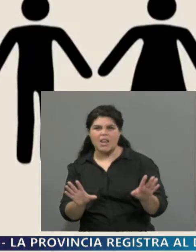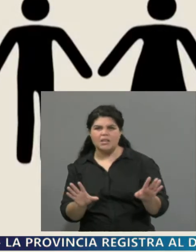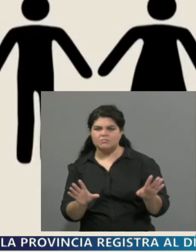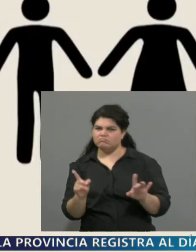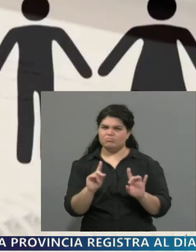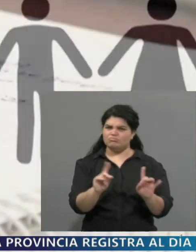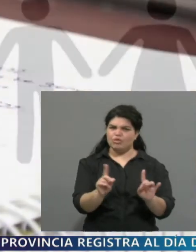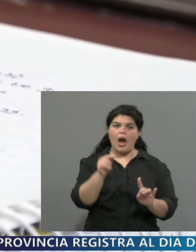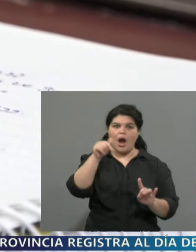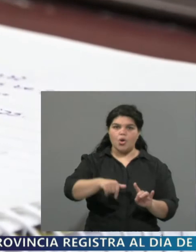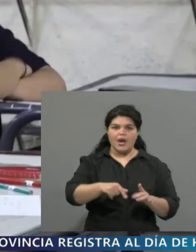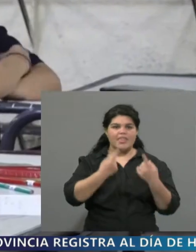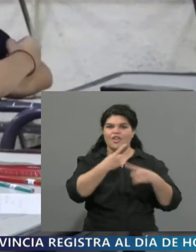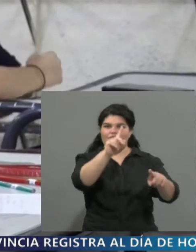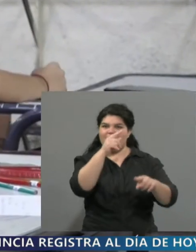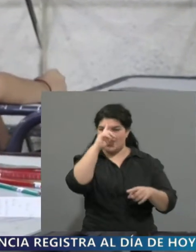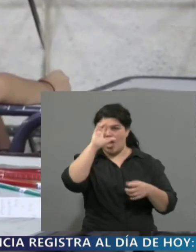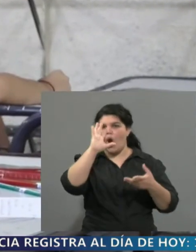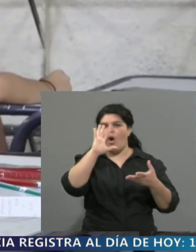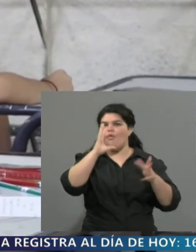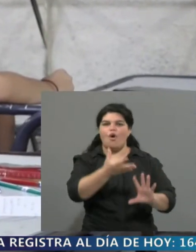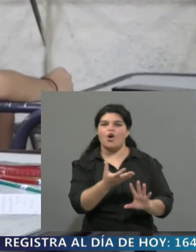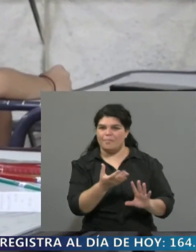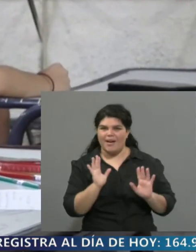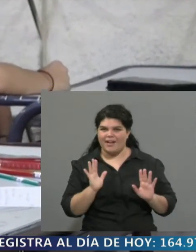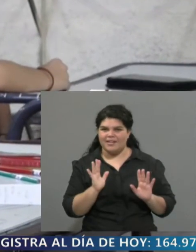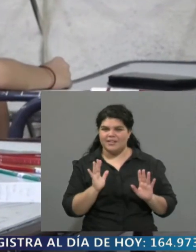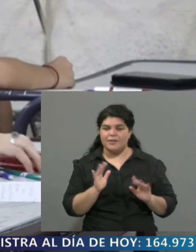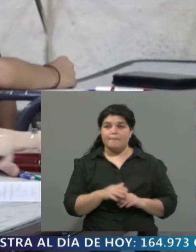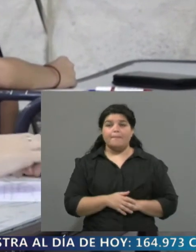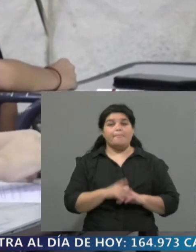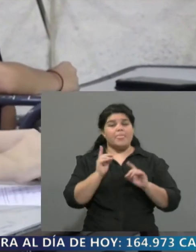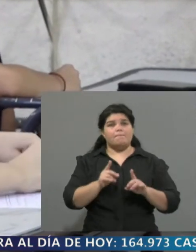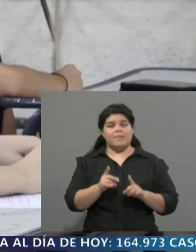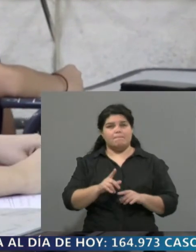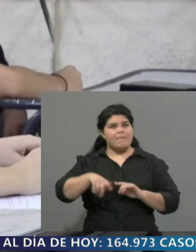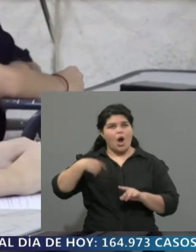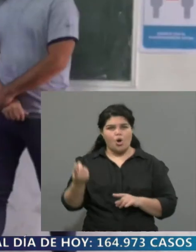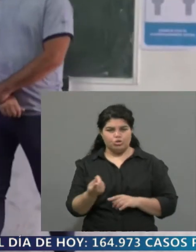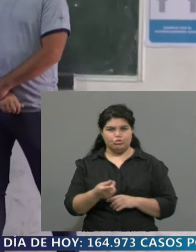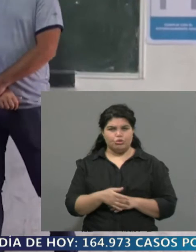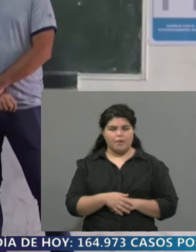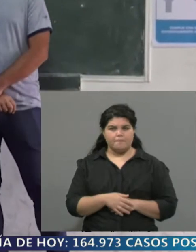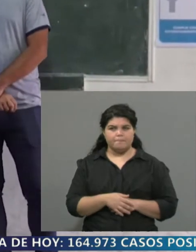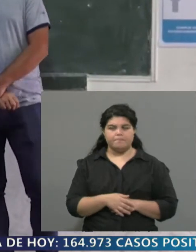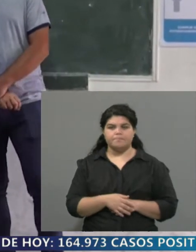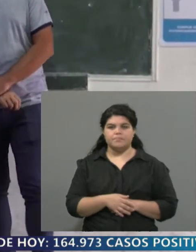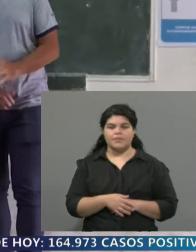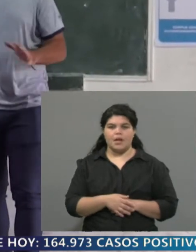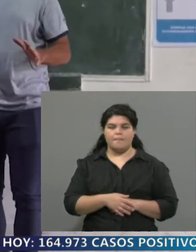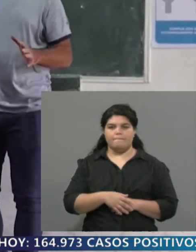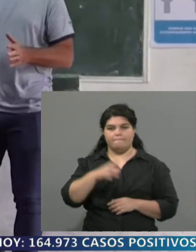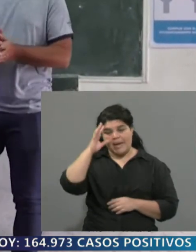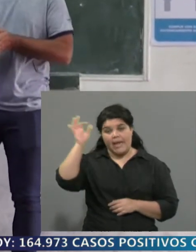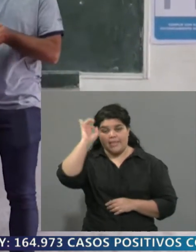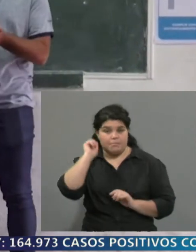sexualidad. Otro paradigma que se implementó, que intentó ser un avance, y yo creo que me considero, al menos en mi educación, fue lo